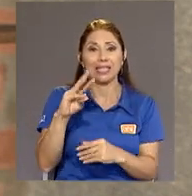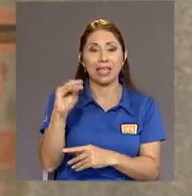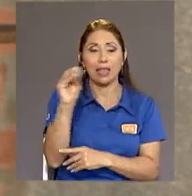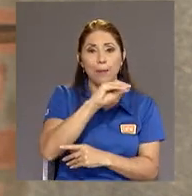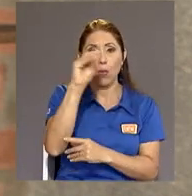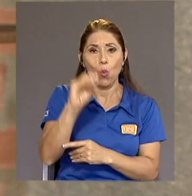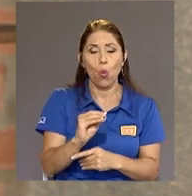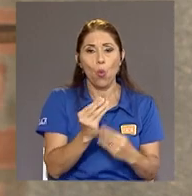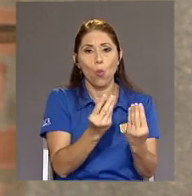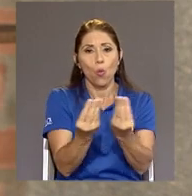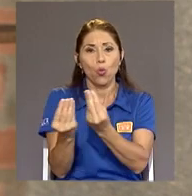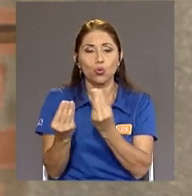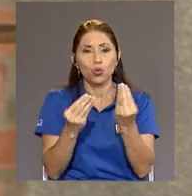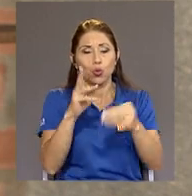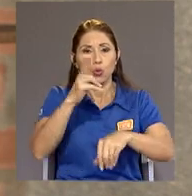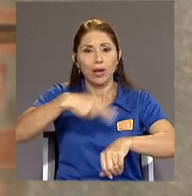nacional